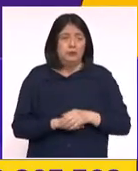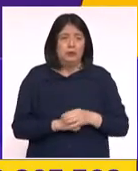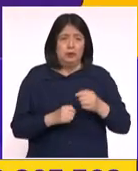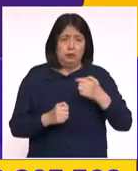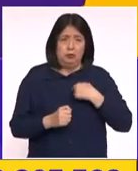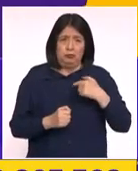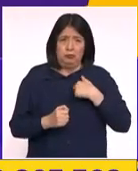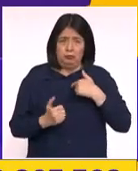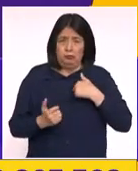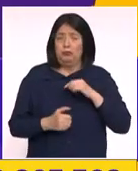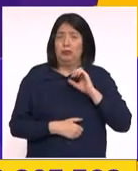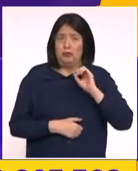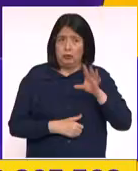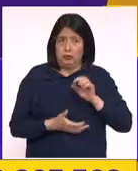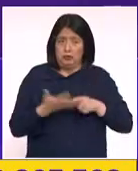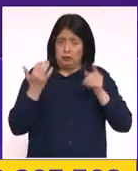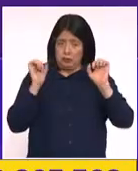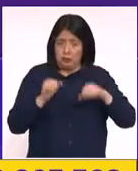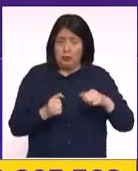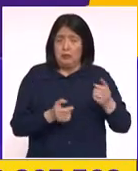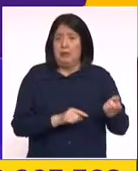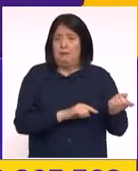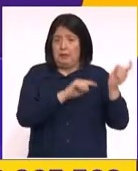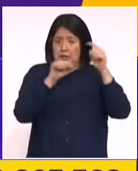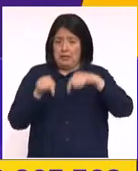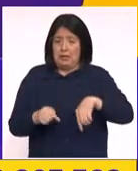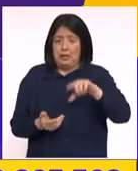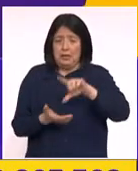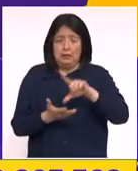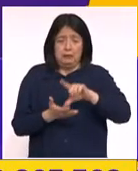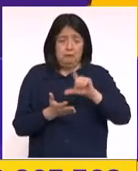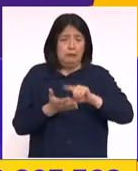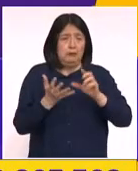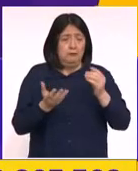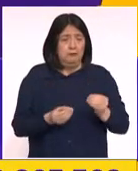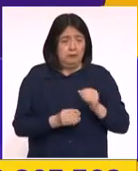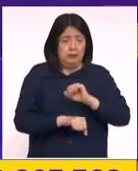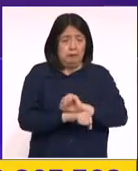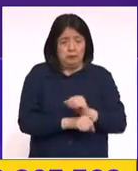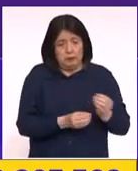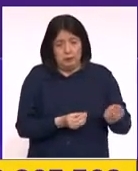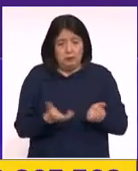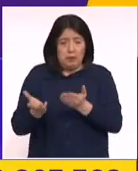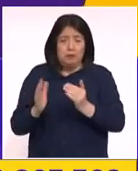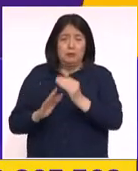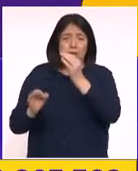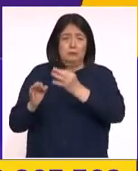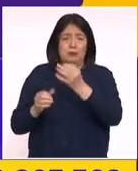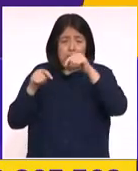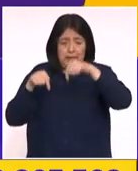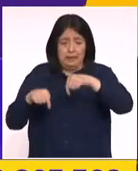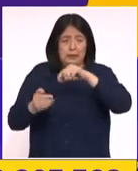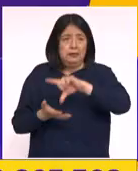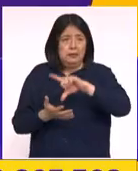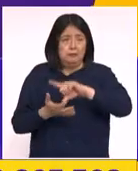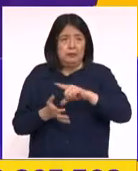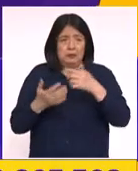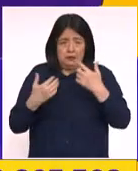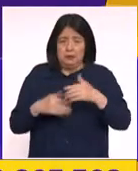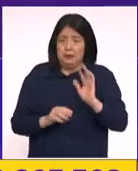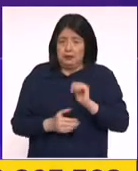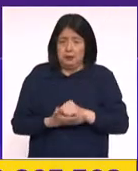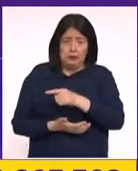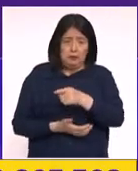Estoy disponiendo que lo traigan a Lima para ponerlo a disposición de la justicia. Acá en Lima, ya con